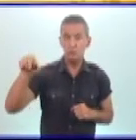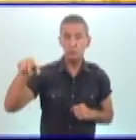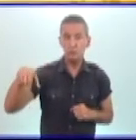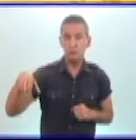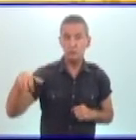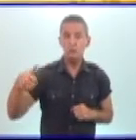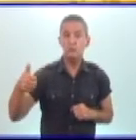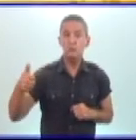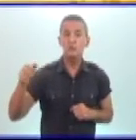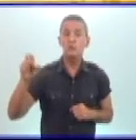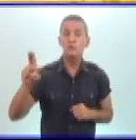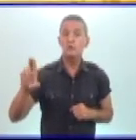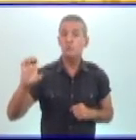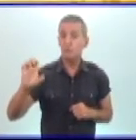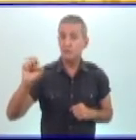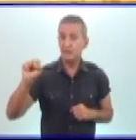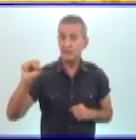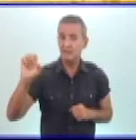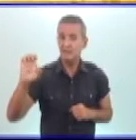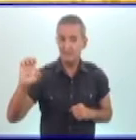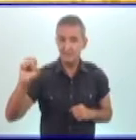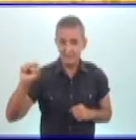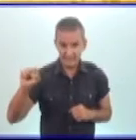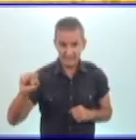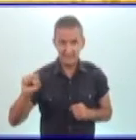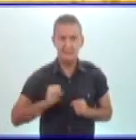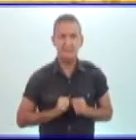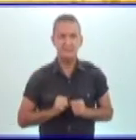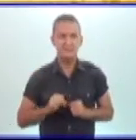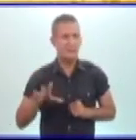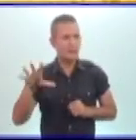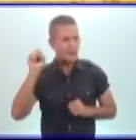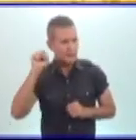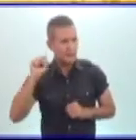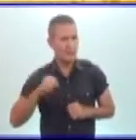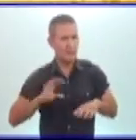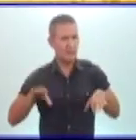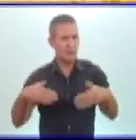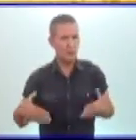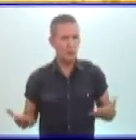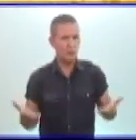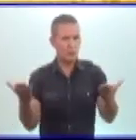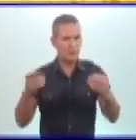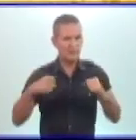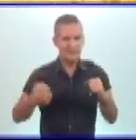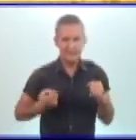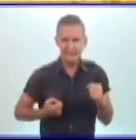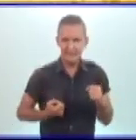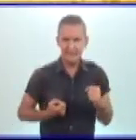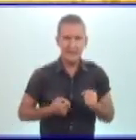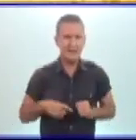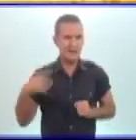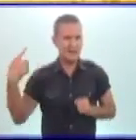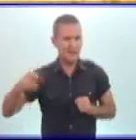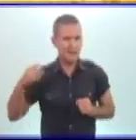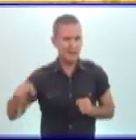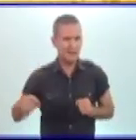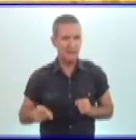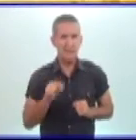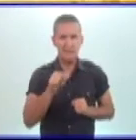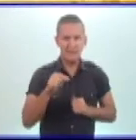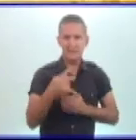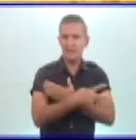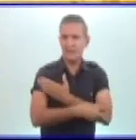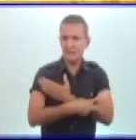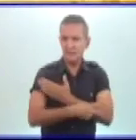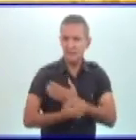por Francia e Inglaterra. Es importante que entiendas cómo se van a desarrollar entonces guerras coloniales entre estas principales potencias para poder